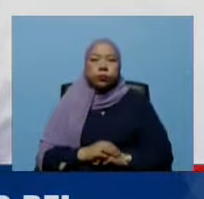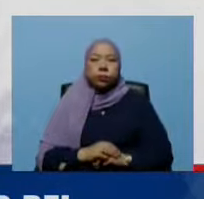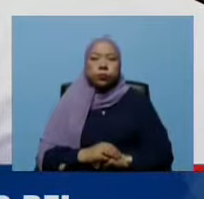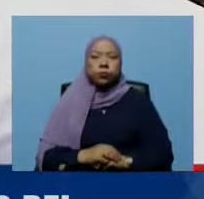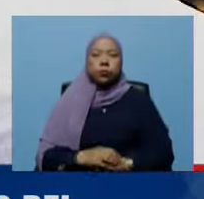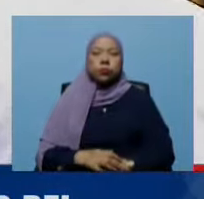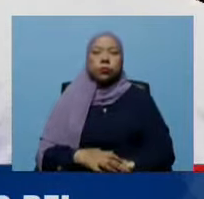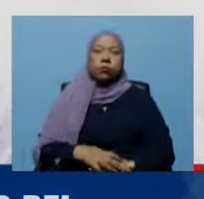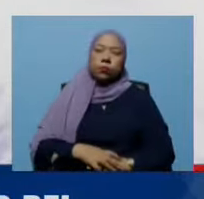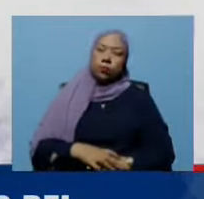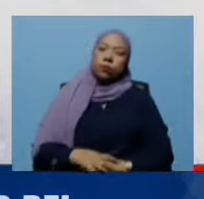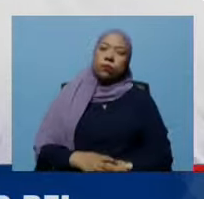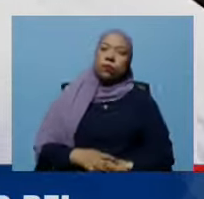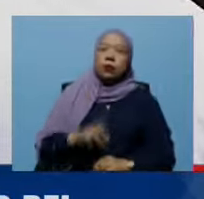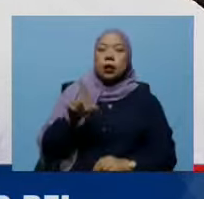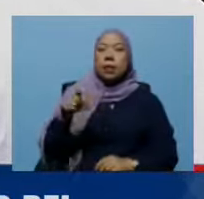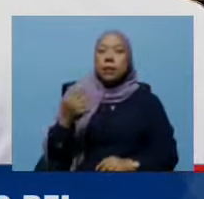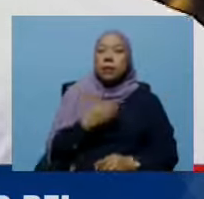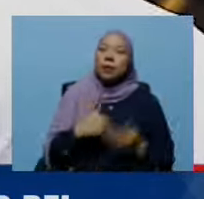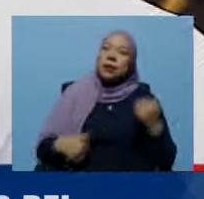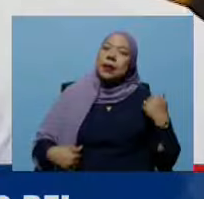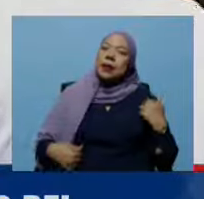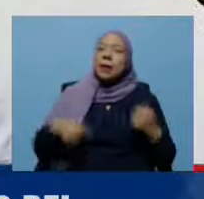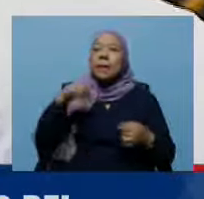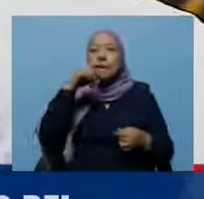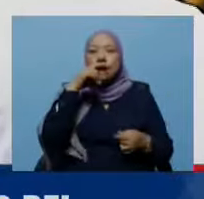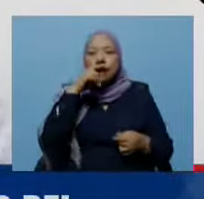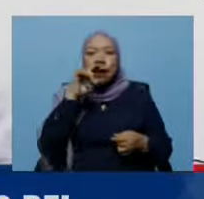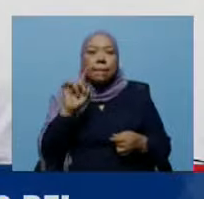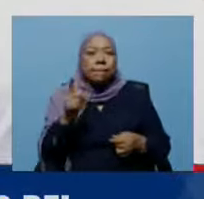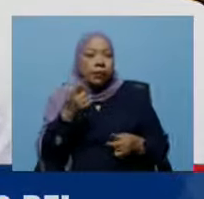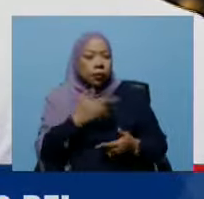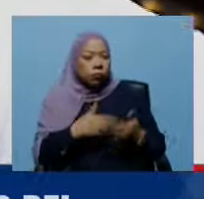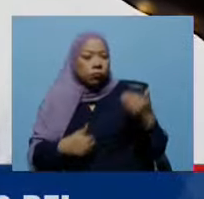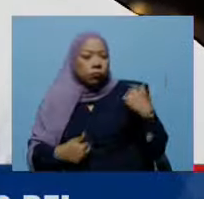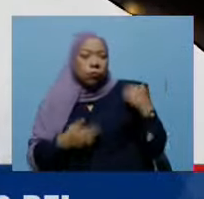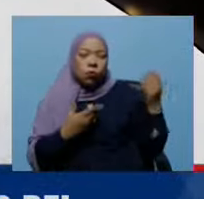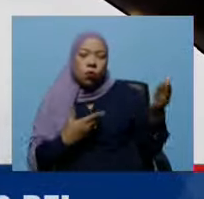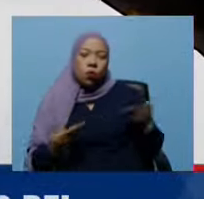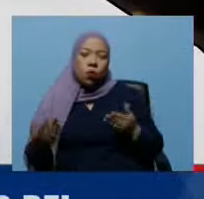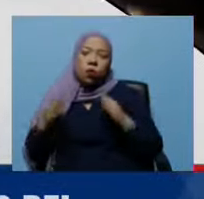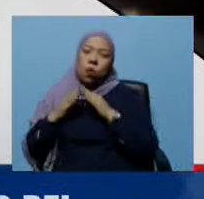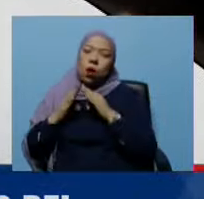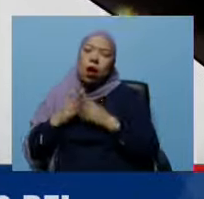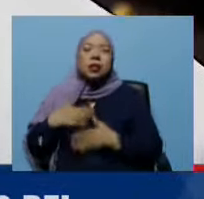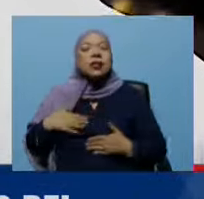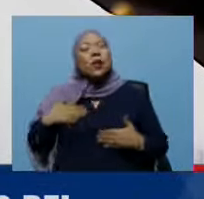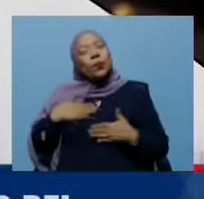Bueno, primera vez que recibimos la visita del presidente, de un presidente. Así que bienvenido, están en su casa.